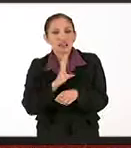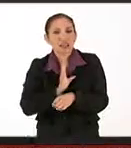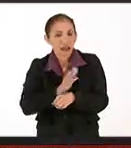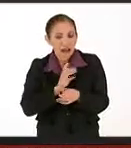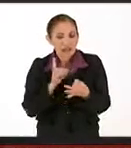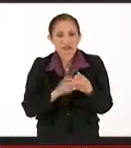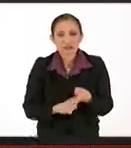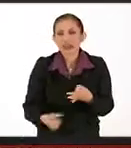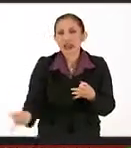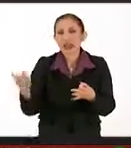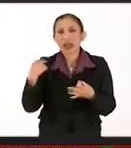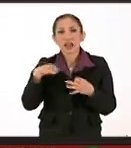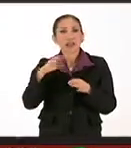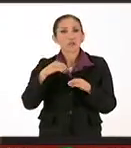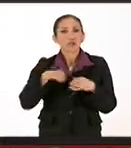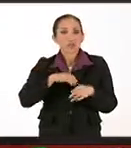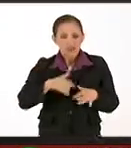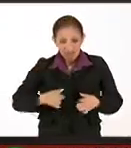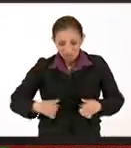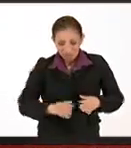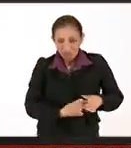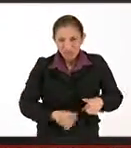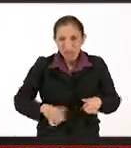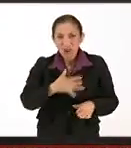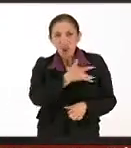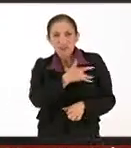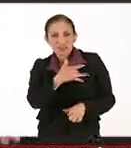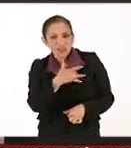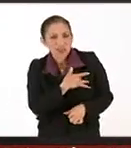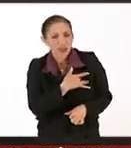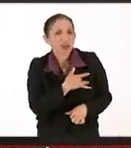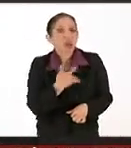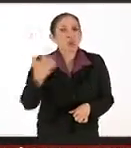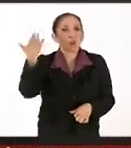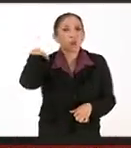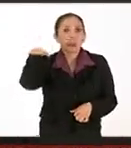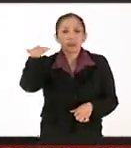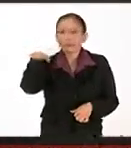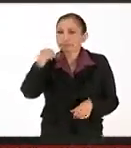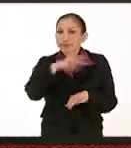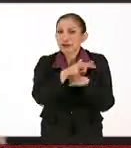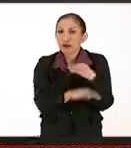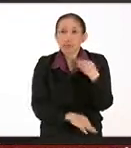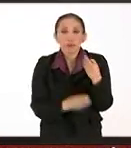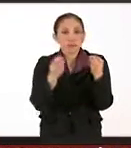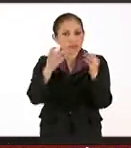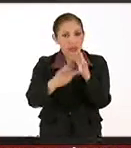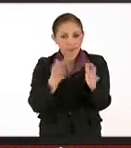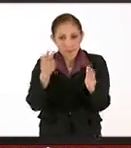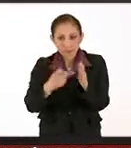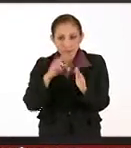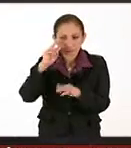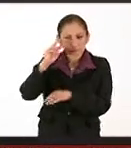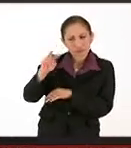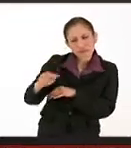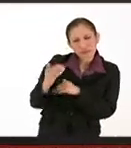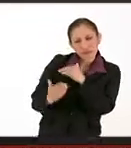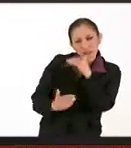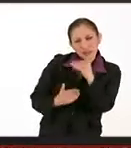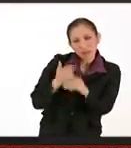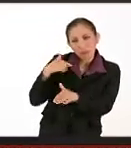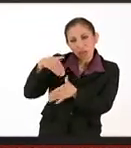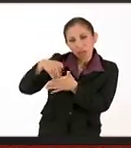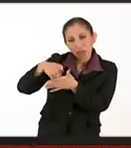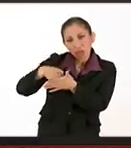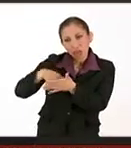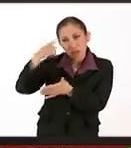cáncer, el funcionamiento de nuestros intestinos, nuestro corazón, nuestros pulmones. Muchas de las cosas que vemos, incluso en procesos